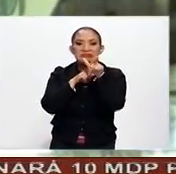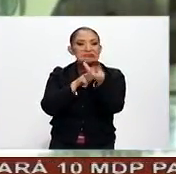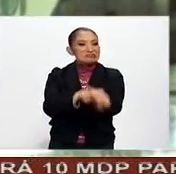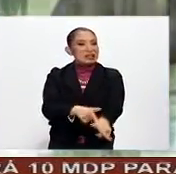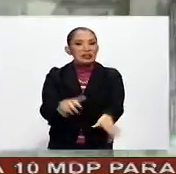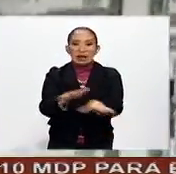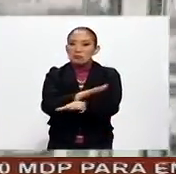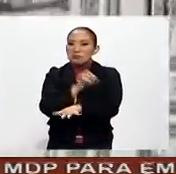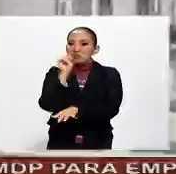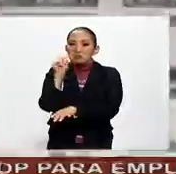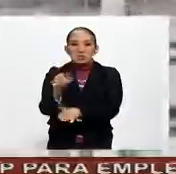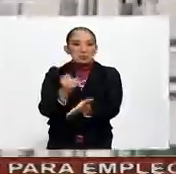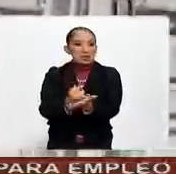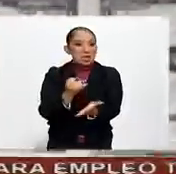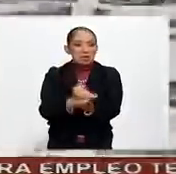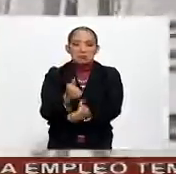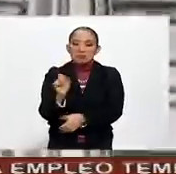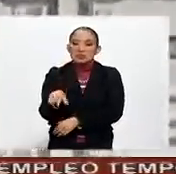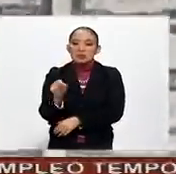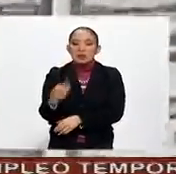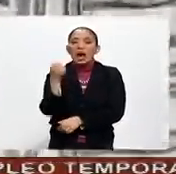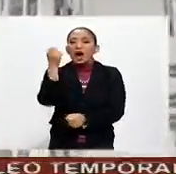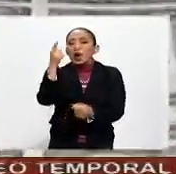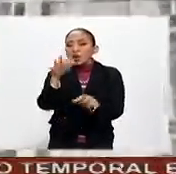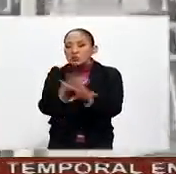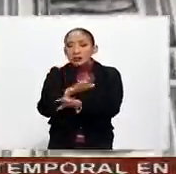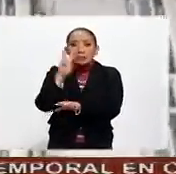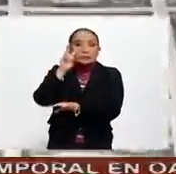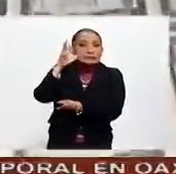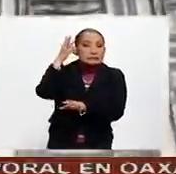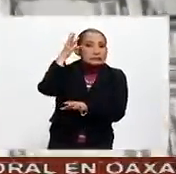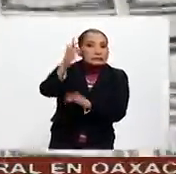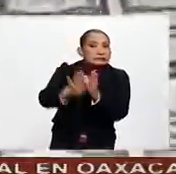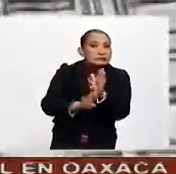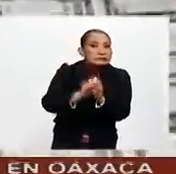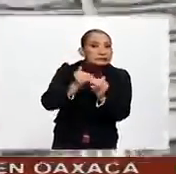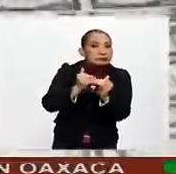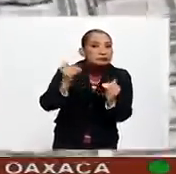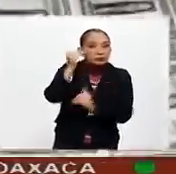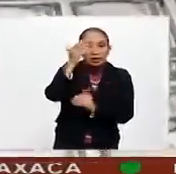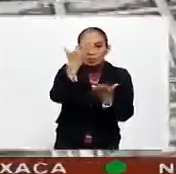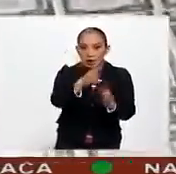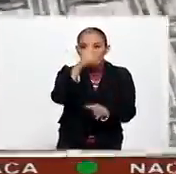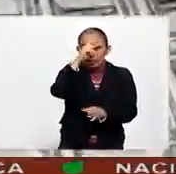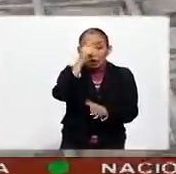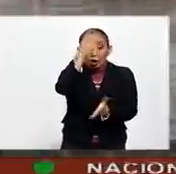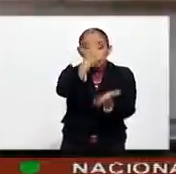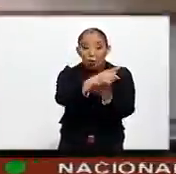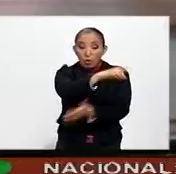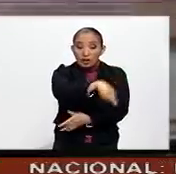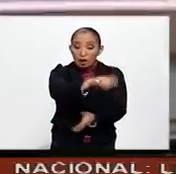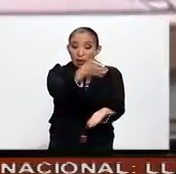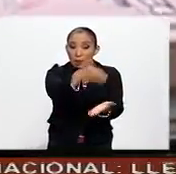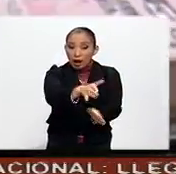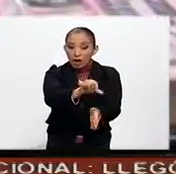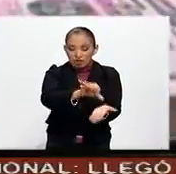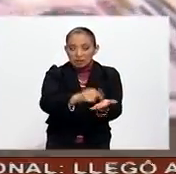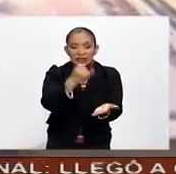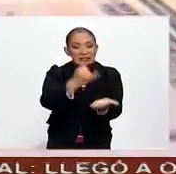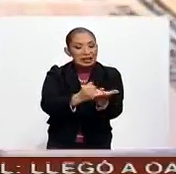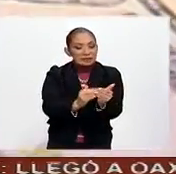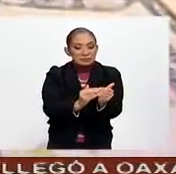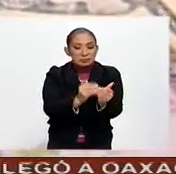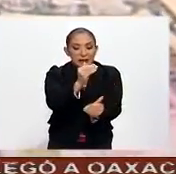sin cambio sus tasas de interés, incluso se han modificado las expectativas de alza. El Banco de México es el único banco central que sube su tasa de